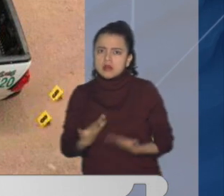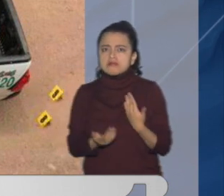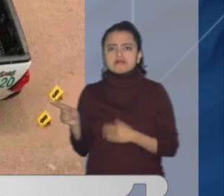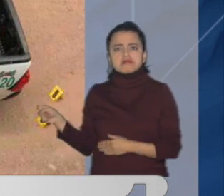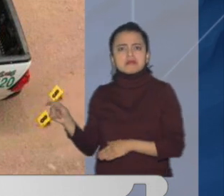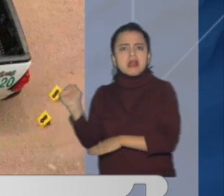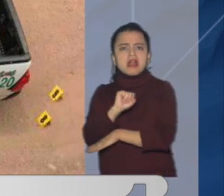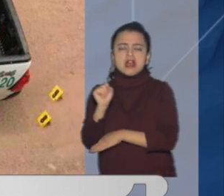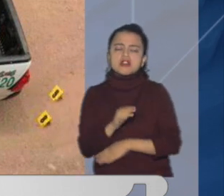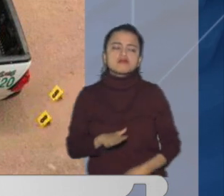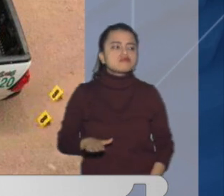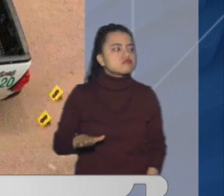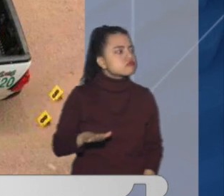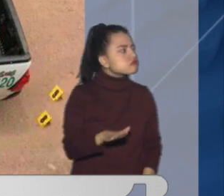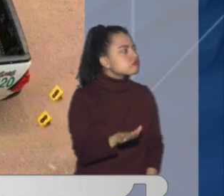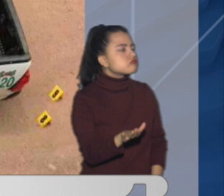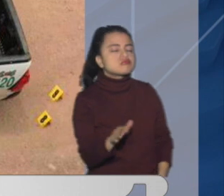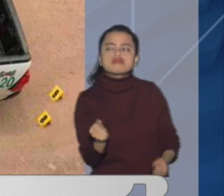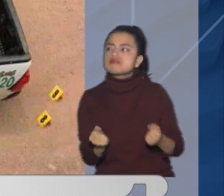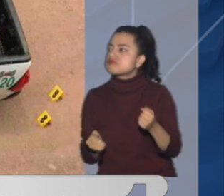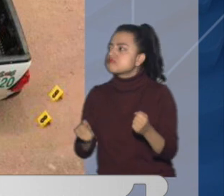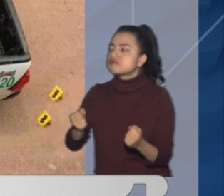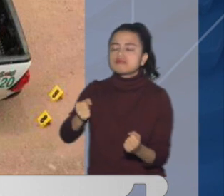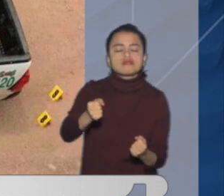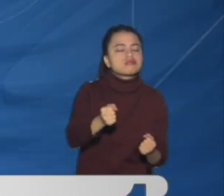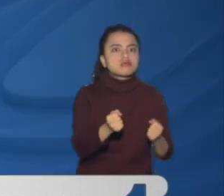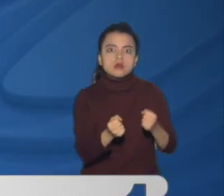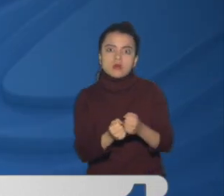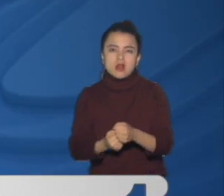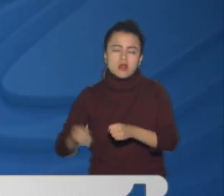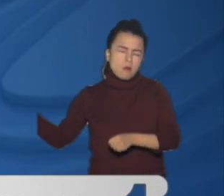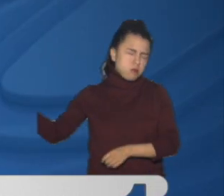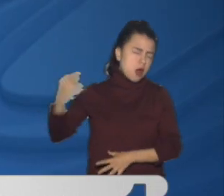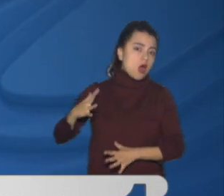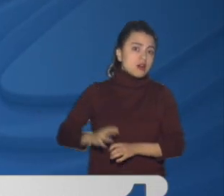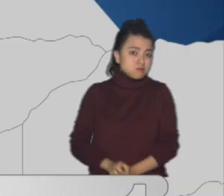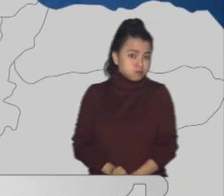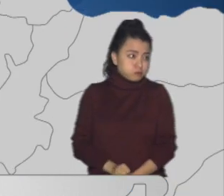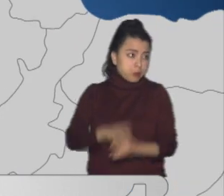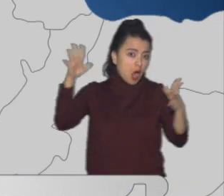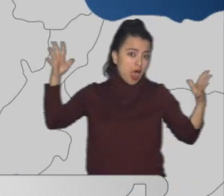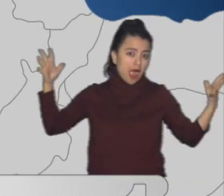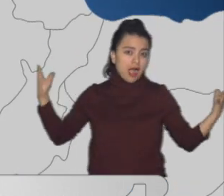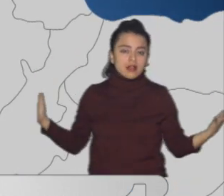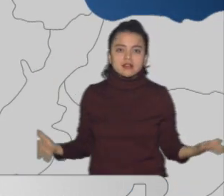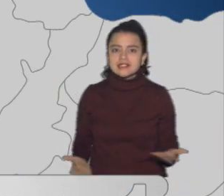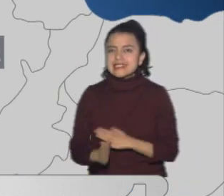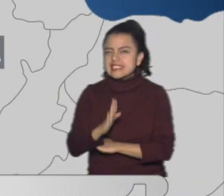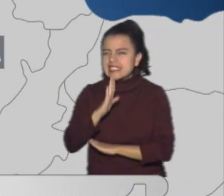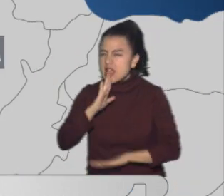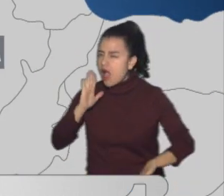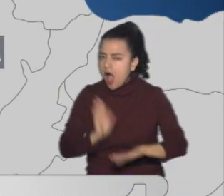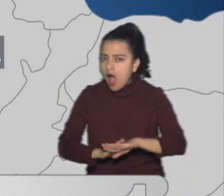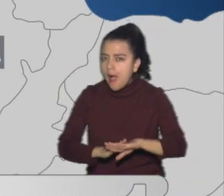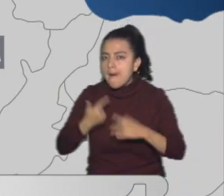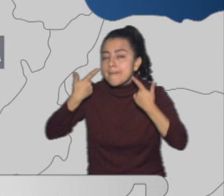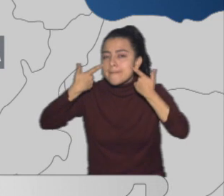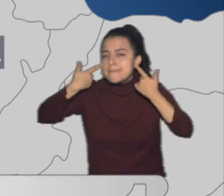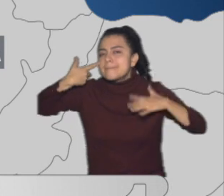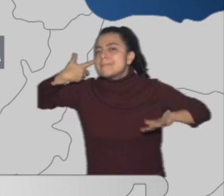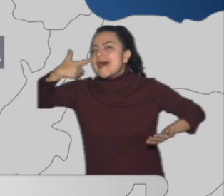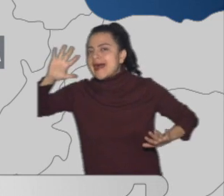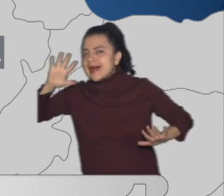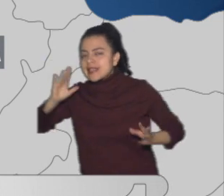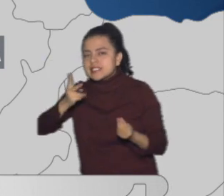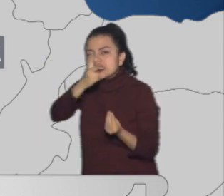vigilancia comunitaria y fue emboscada por delincuentes armados. Se presume que podría ser el Clan del Golfo el responsable, pues es el